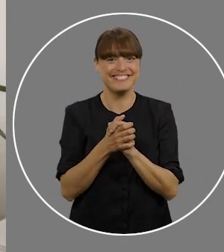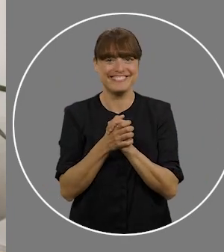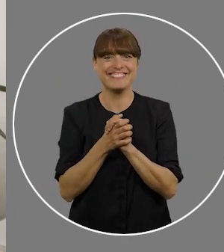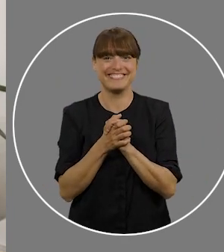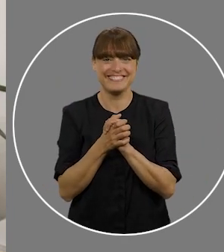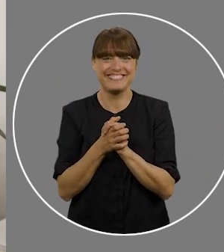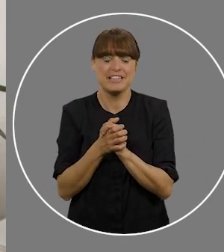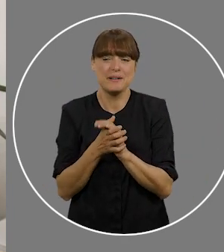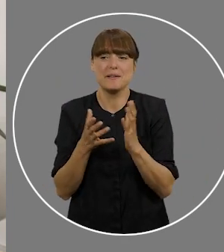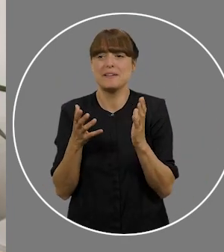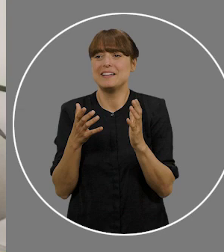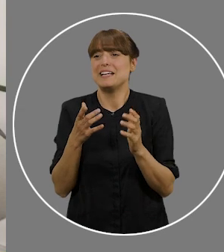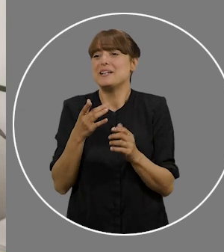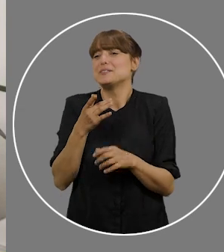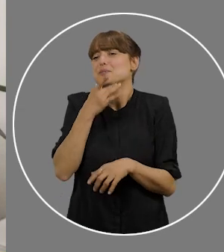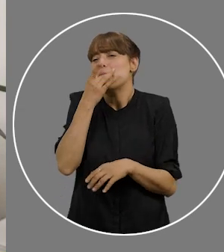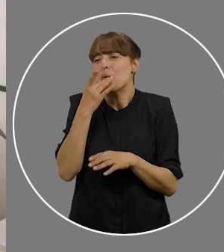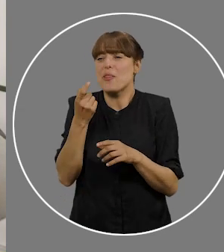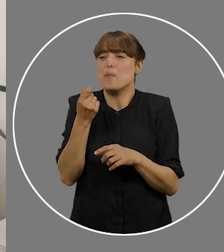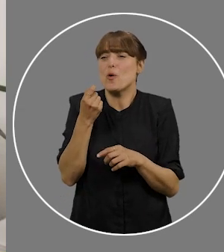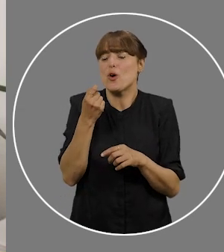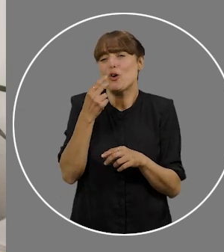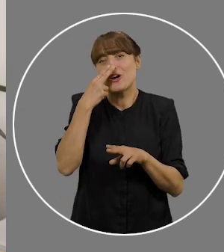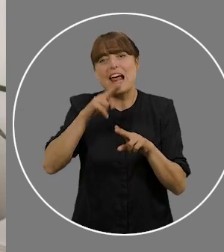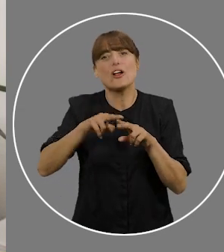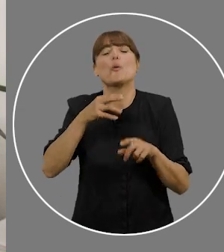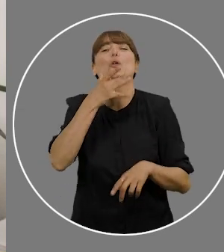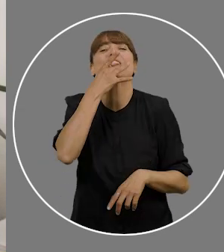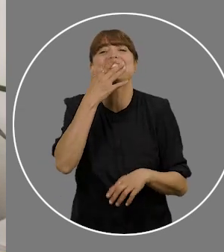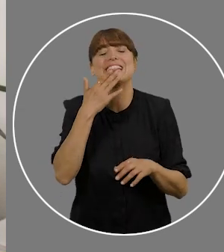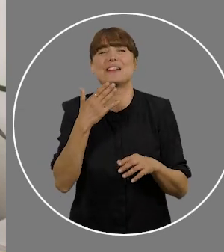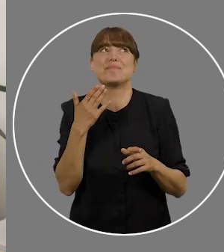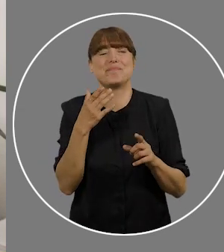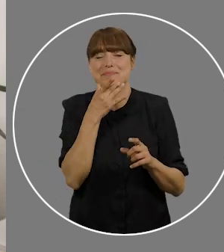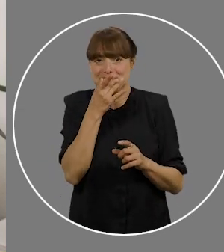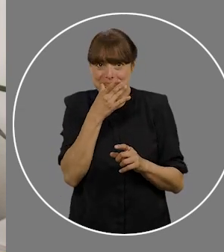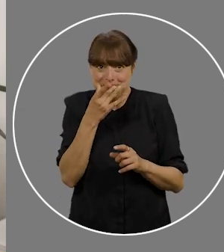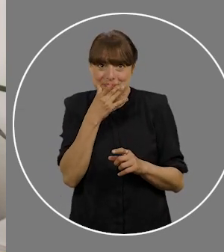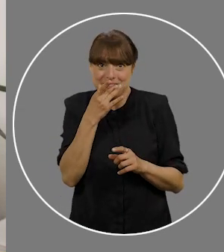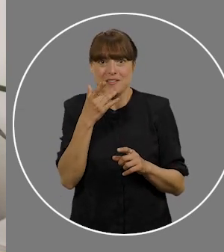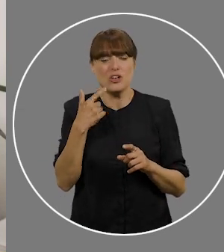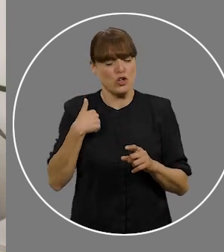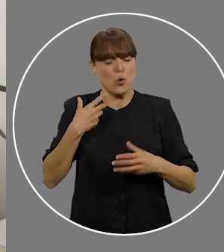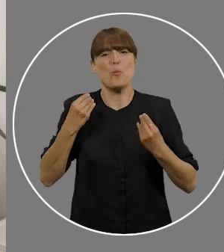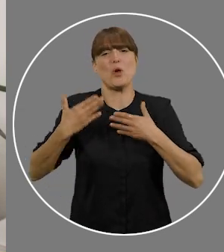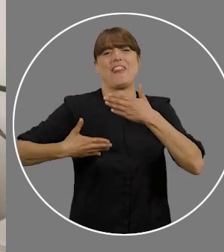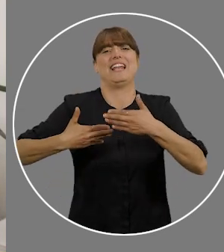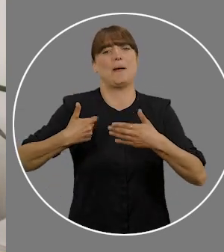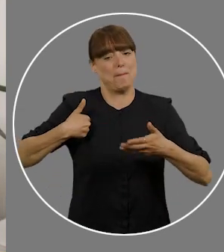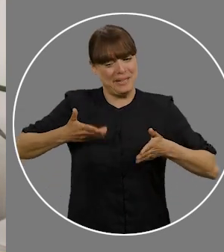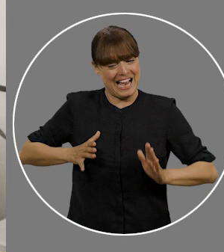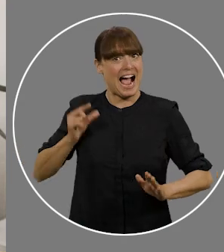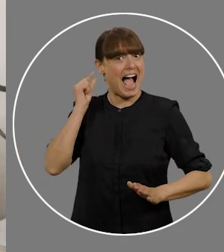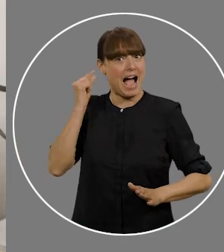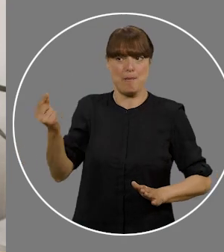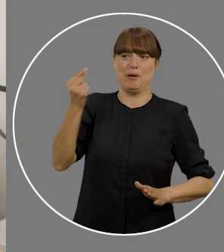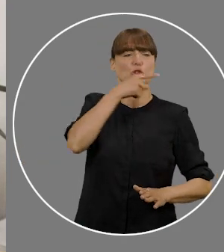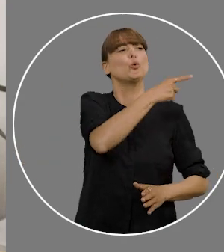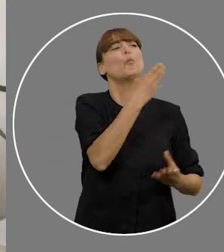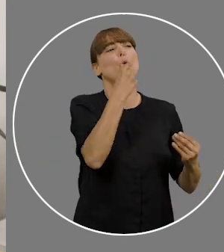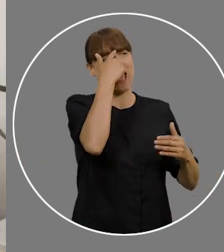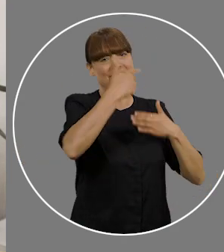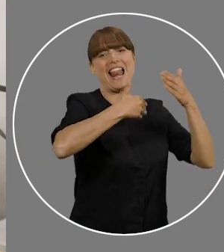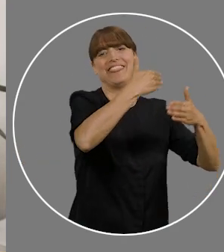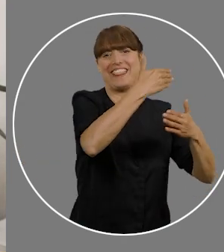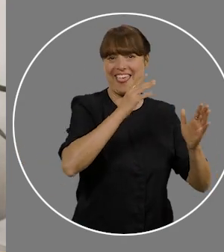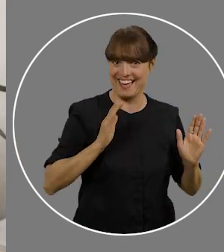¿me entiendes? No, es vergüenza, no se preocupe. No, es que es una vergüenza rara, porque yo soy muy, como dice mi hija,